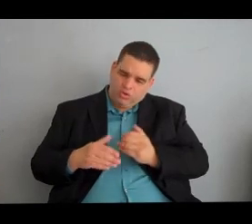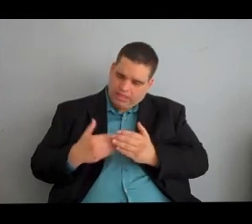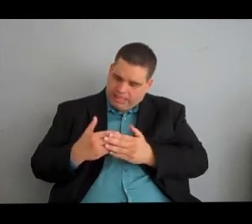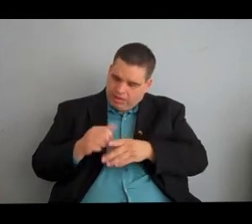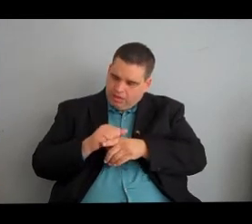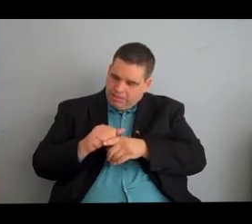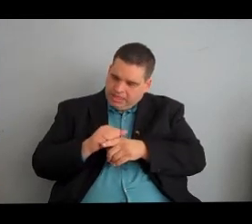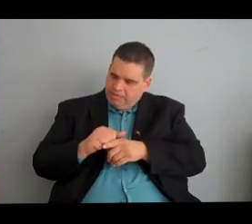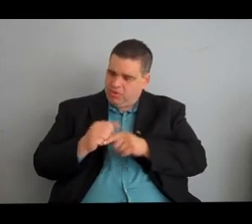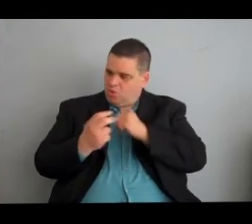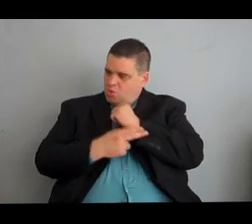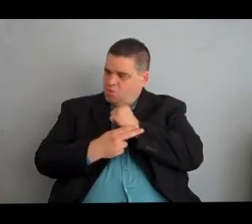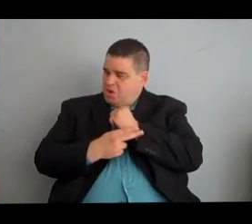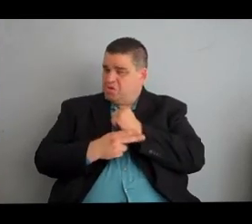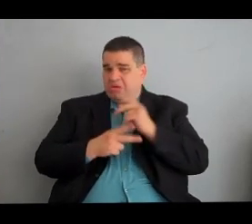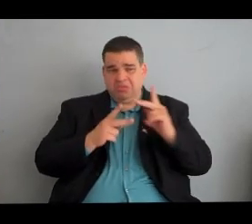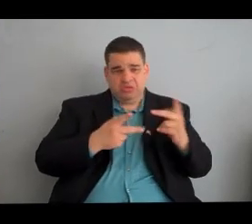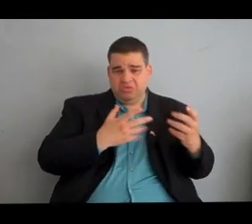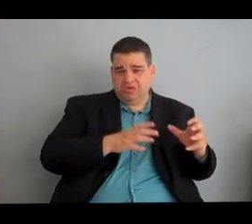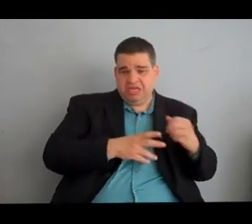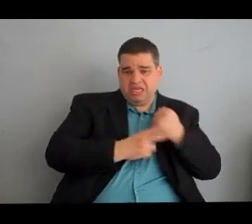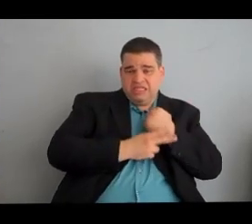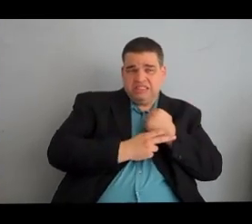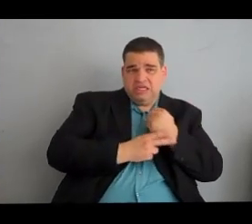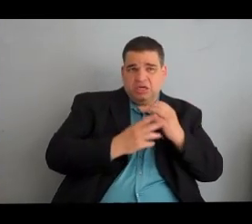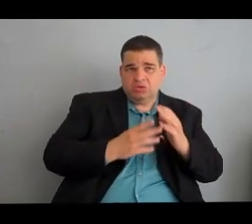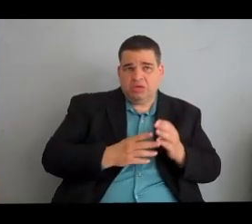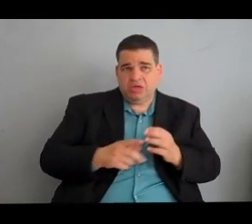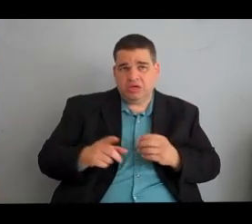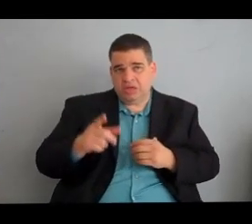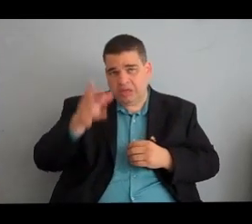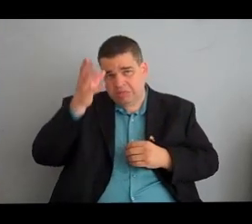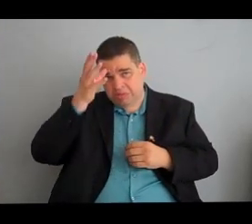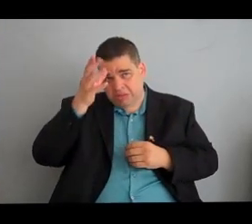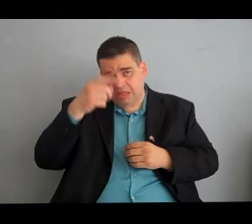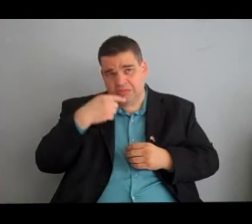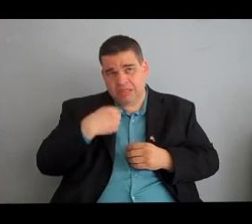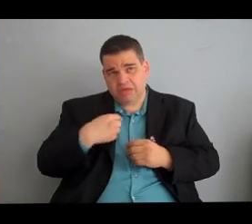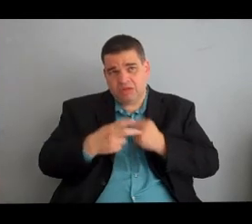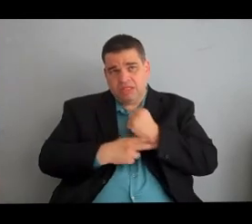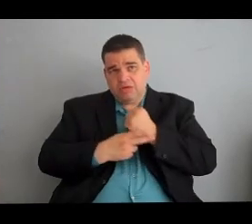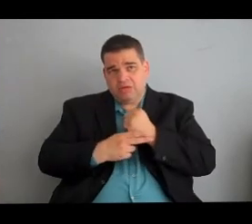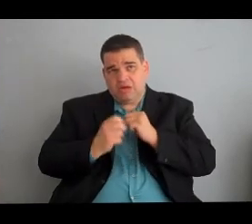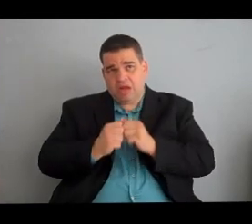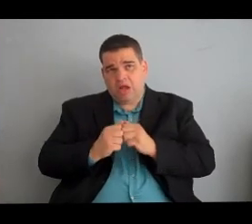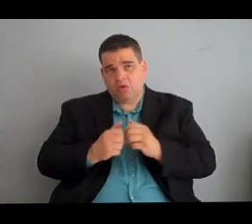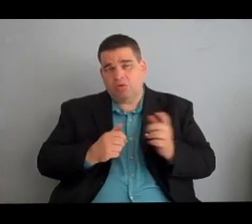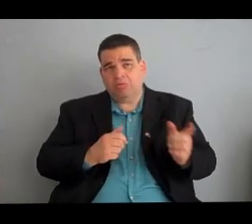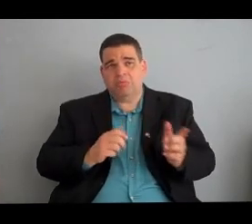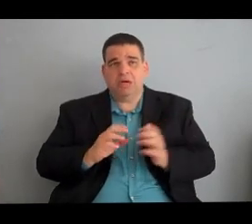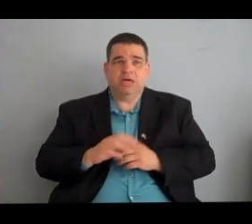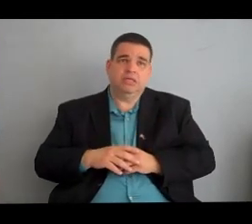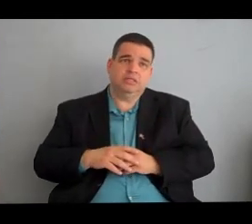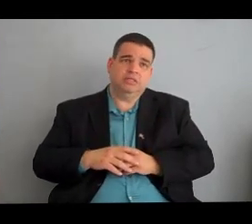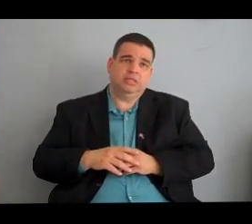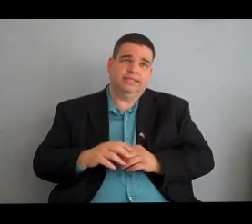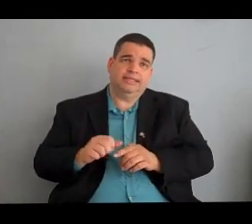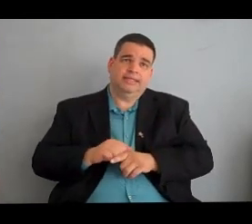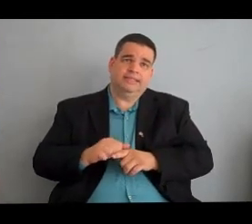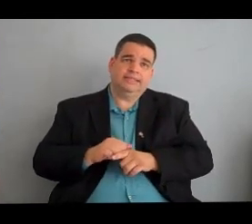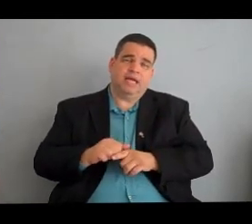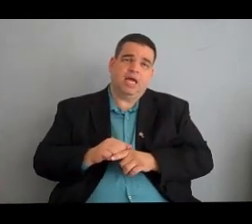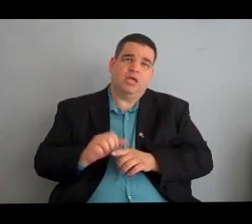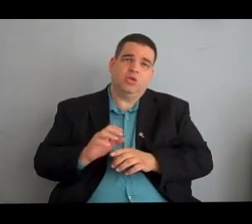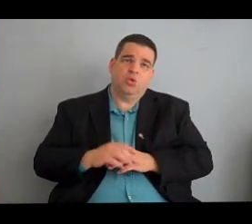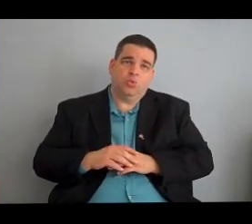ser güirero y mi padre me dice, escoge este güirito y acompaña este ensayo. Y yo